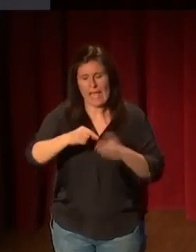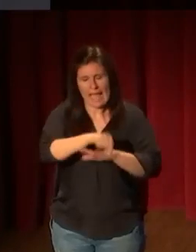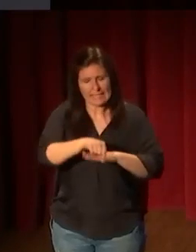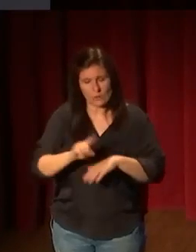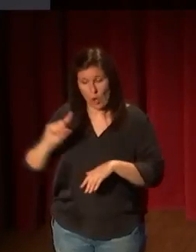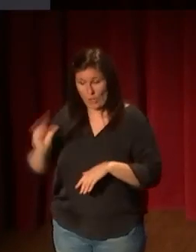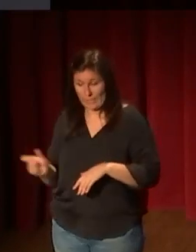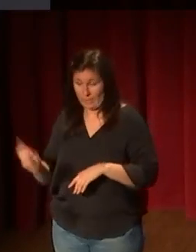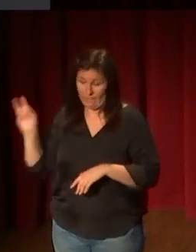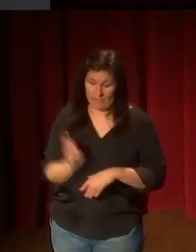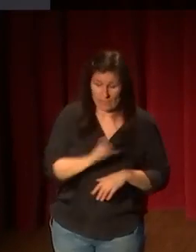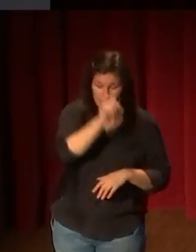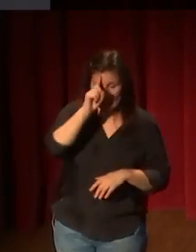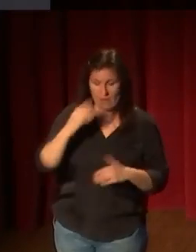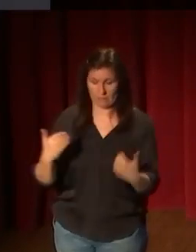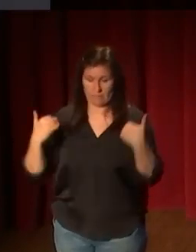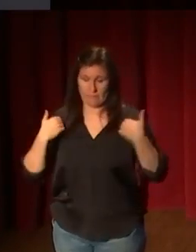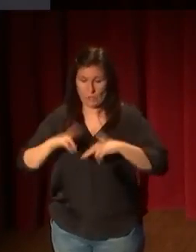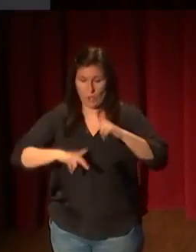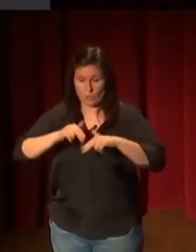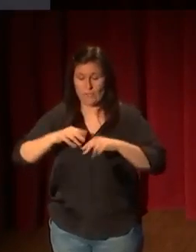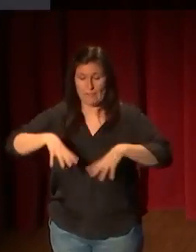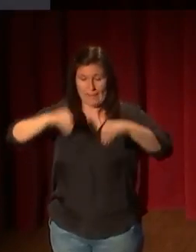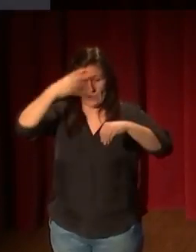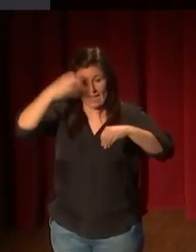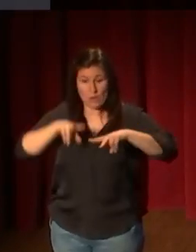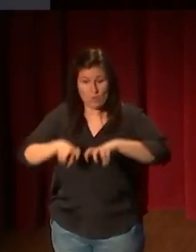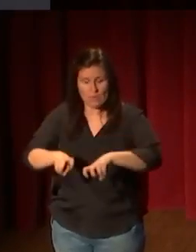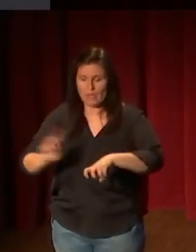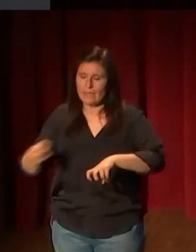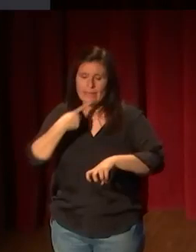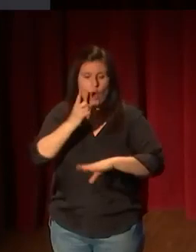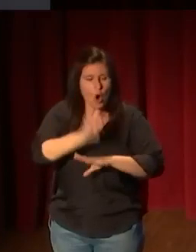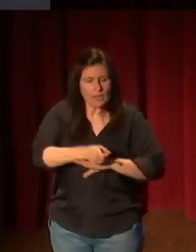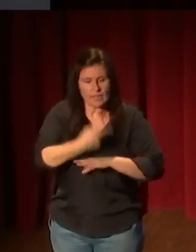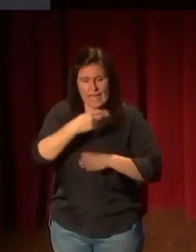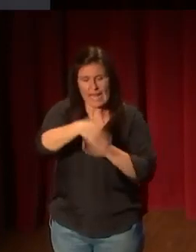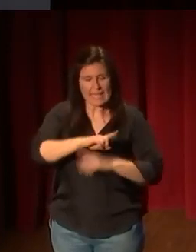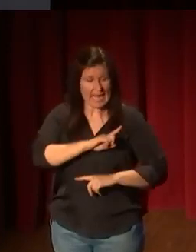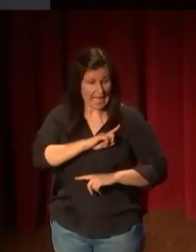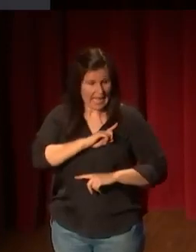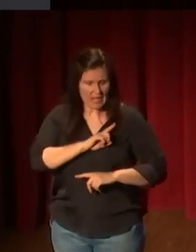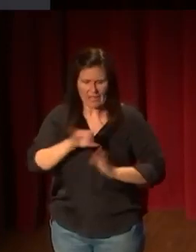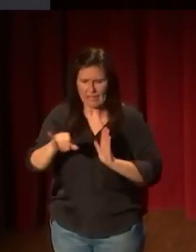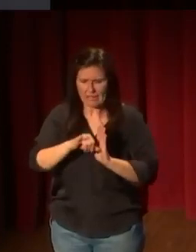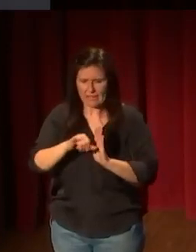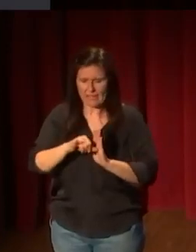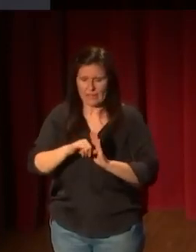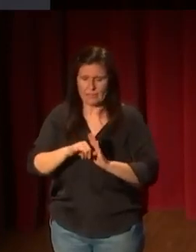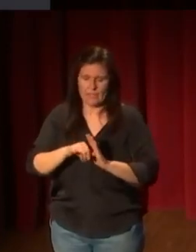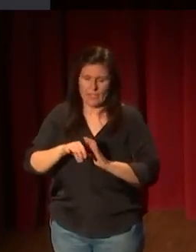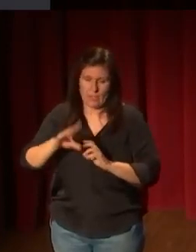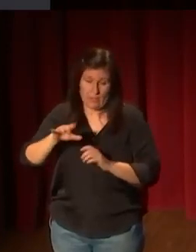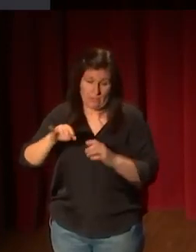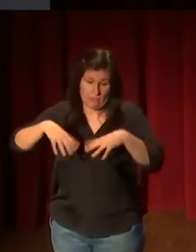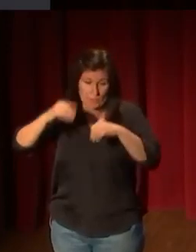a hacerse cargo de la construcción del palacio real nuevo de madrid que levantase en la calle de alcalá muy cerca del pósito real en las